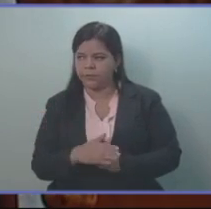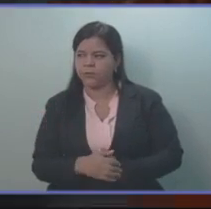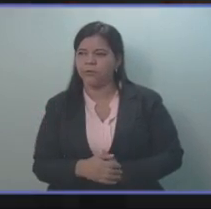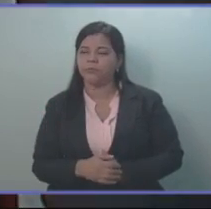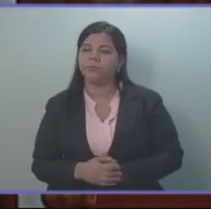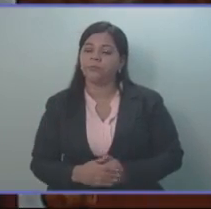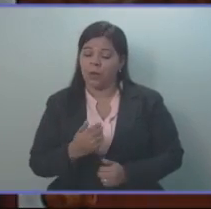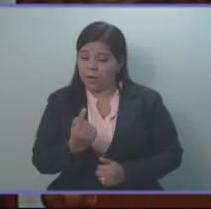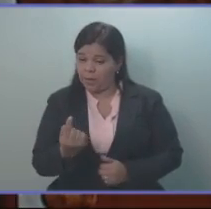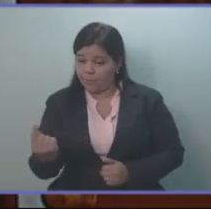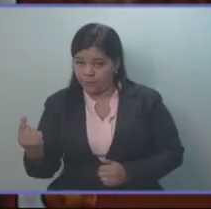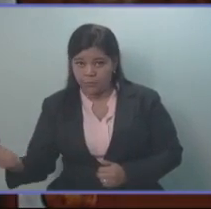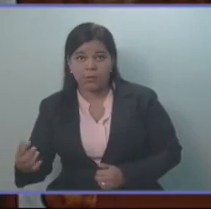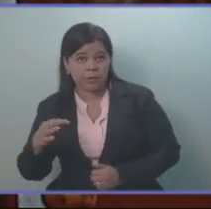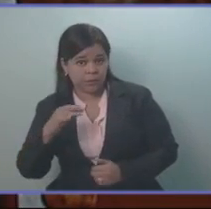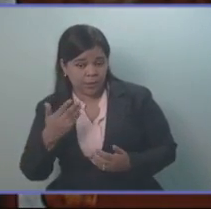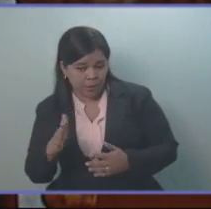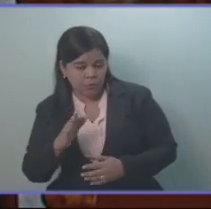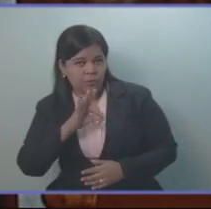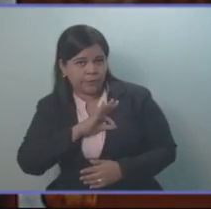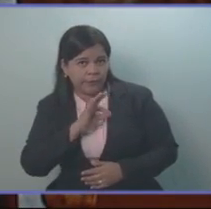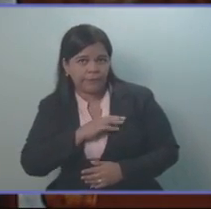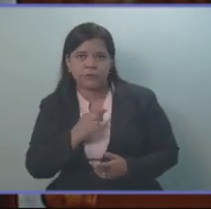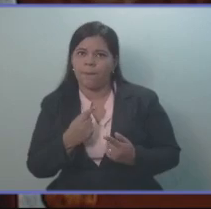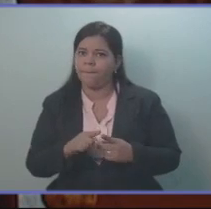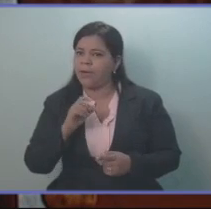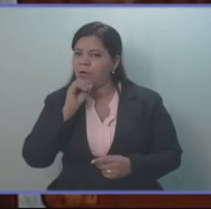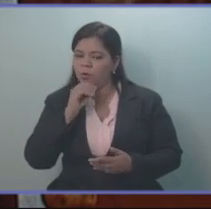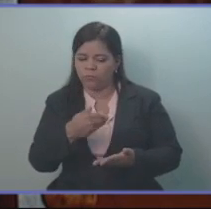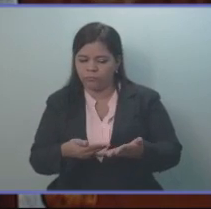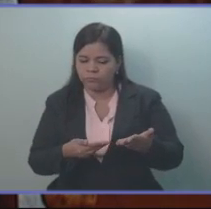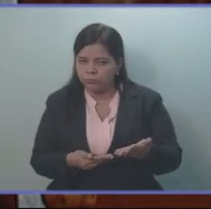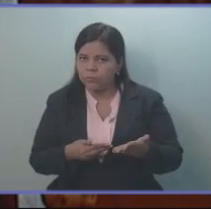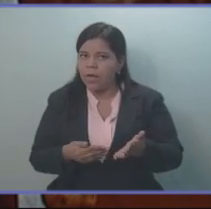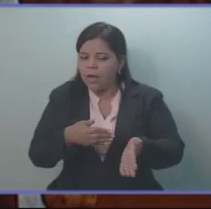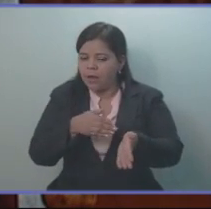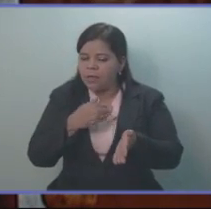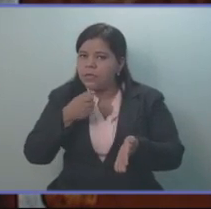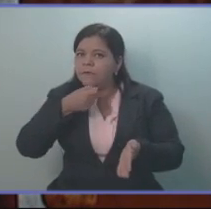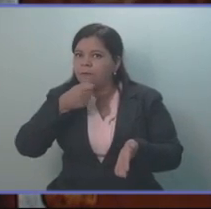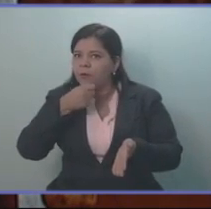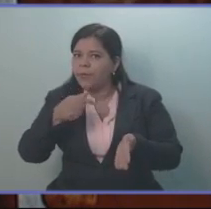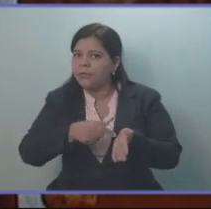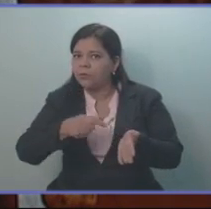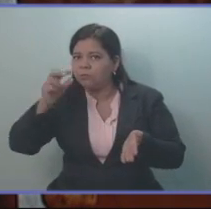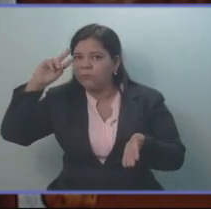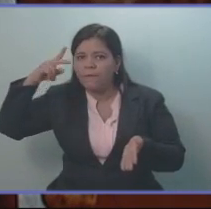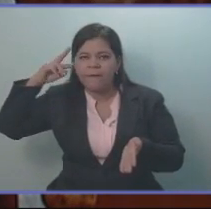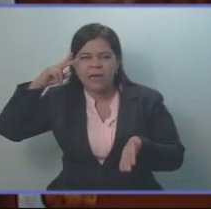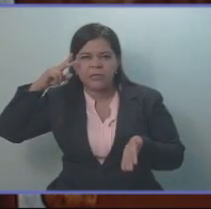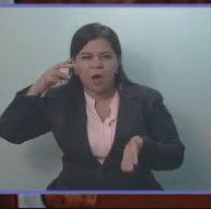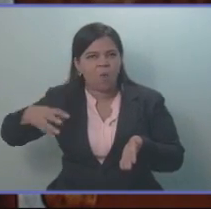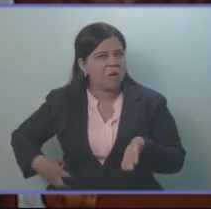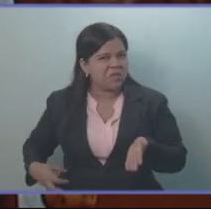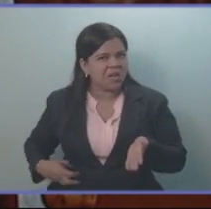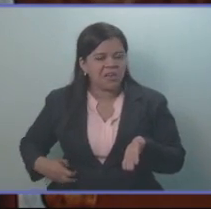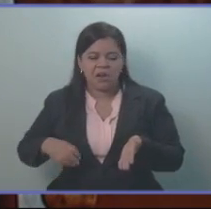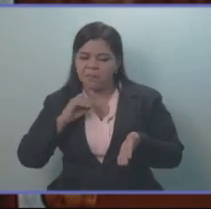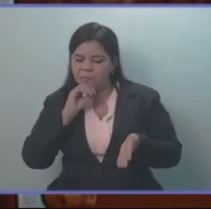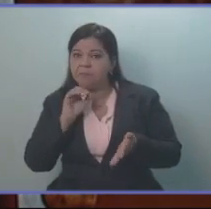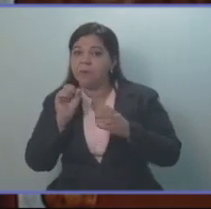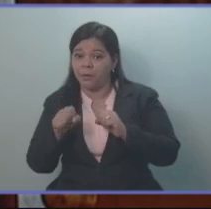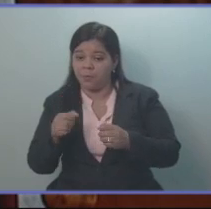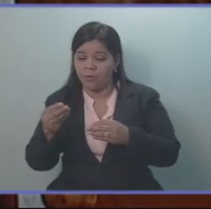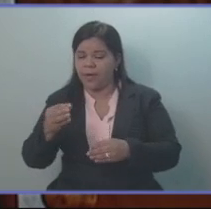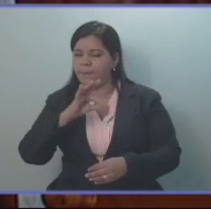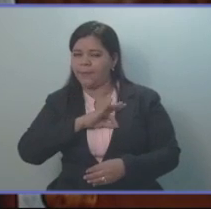Los beneficiarios que dieran falsa información en el inicio del procedimiento administrativo para la conformación de expediente ante